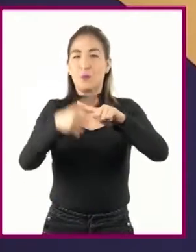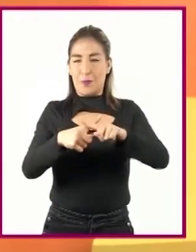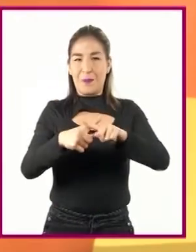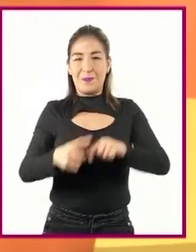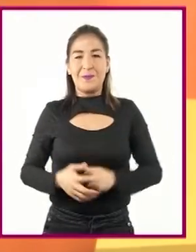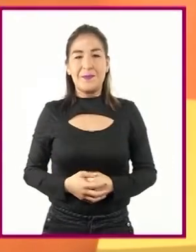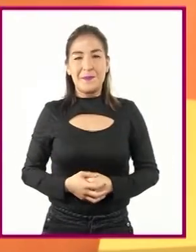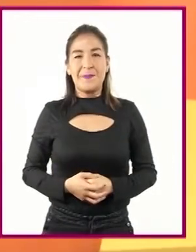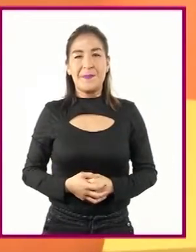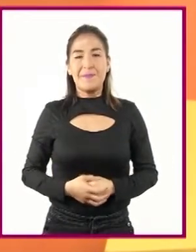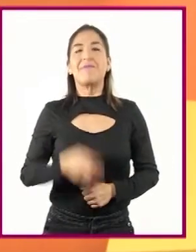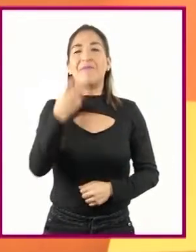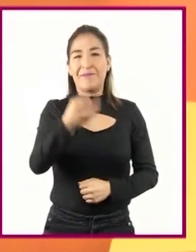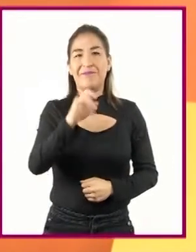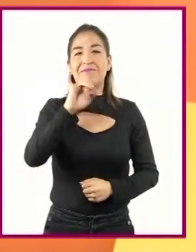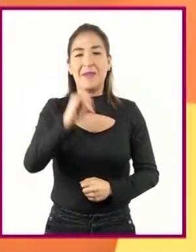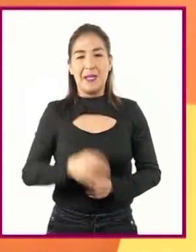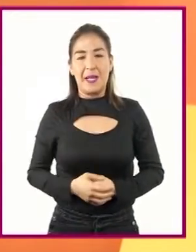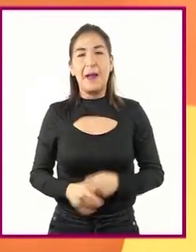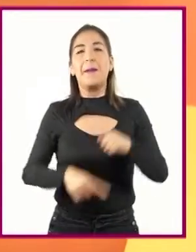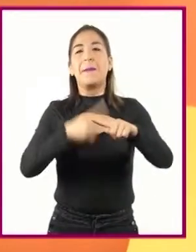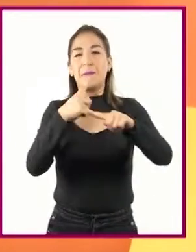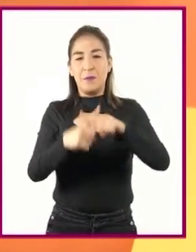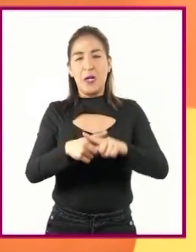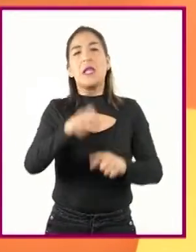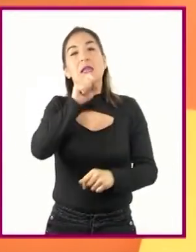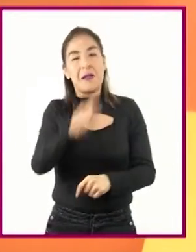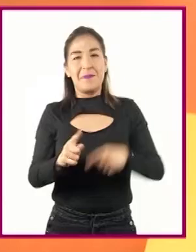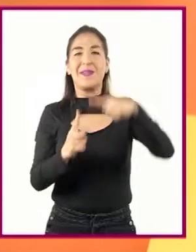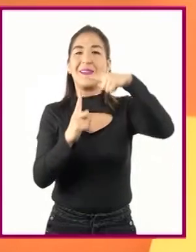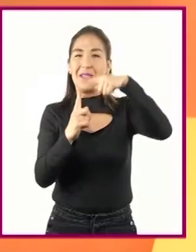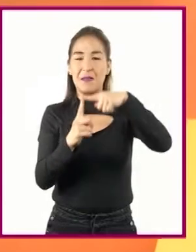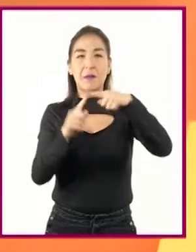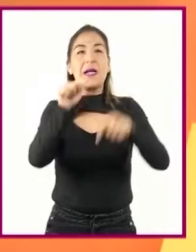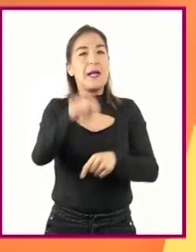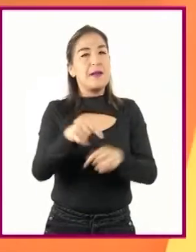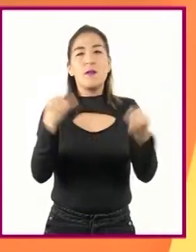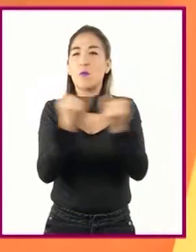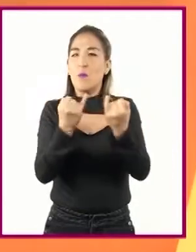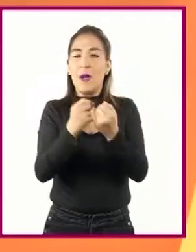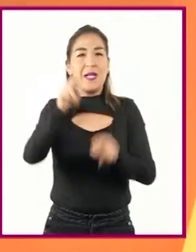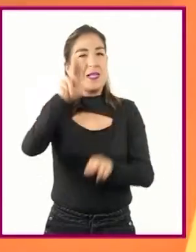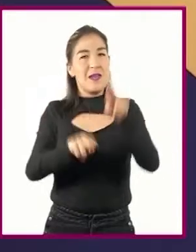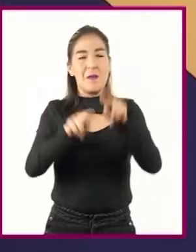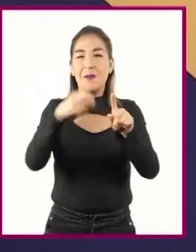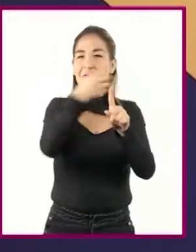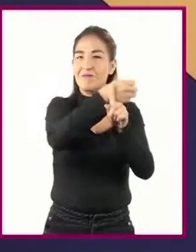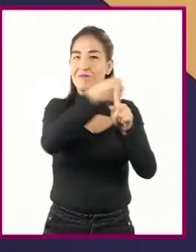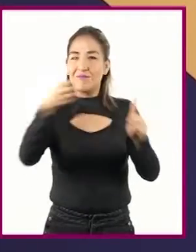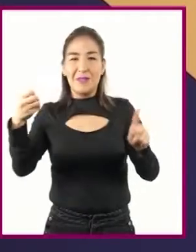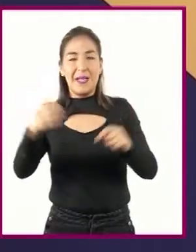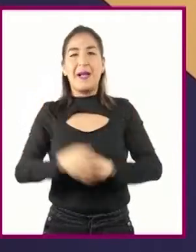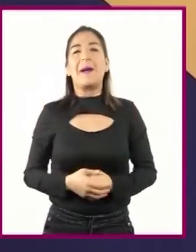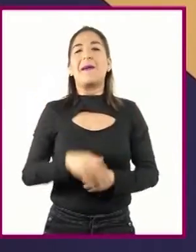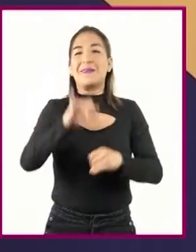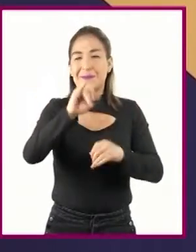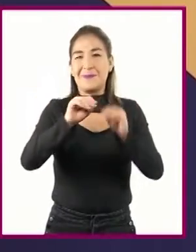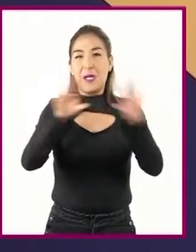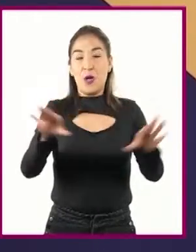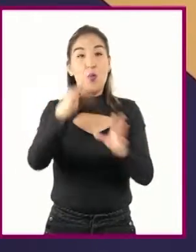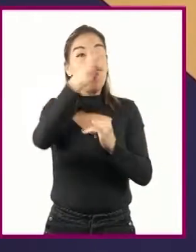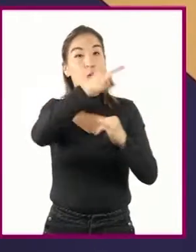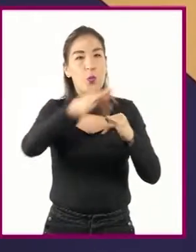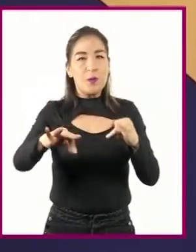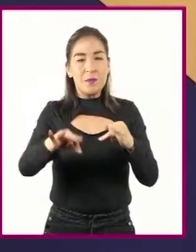multiplicaciones. Así es, las multiplicaciones y las divisiones están en el mismo nivel de jerarquía. ¡Claro! Y al